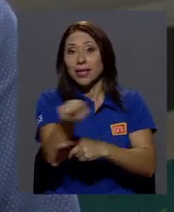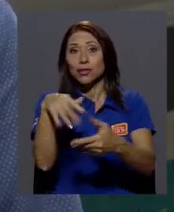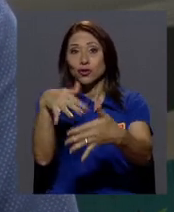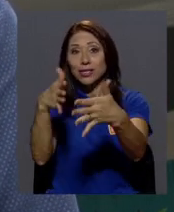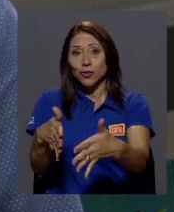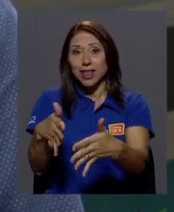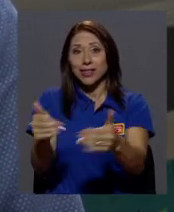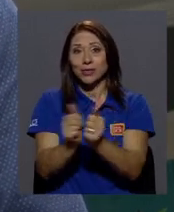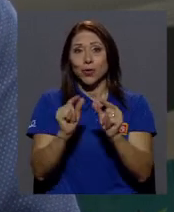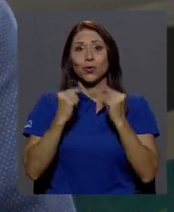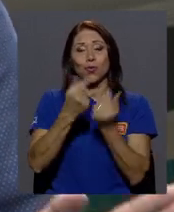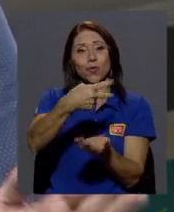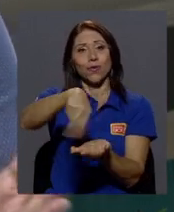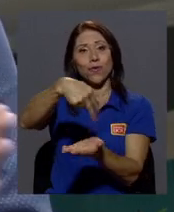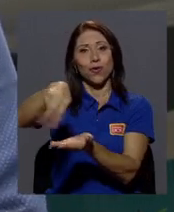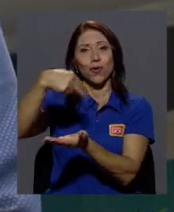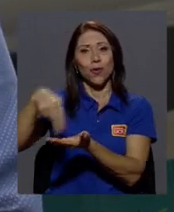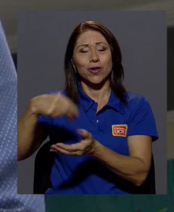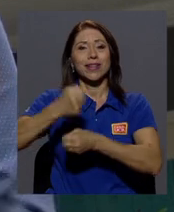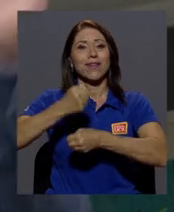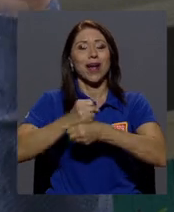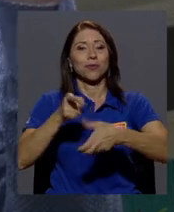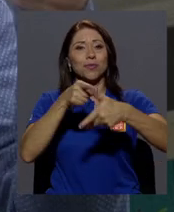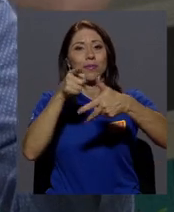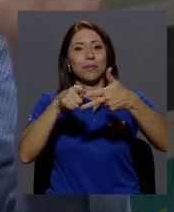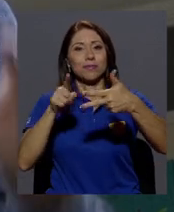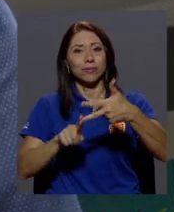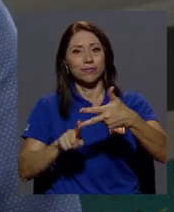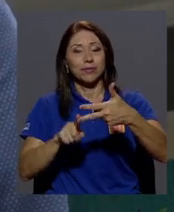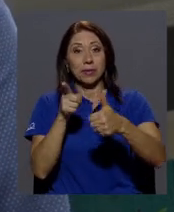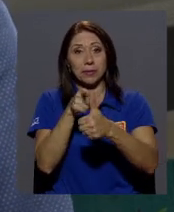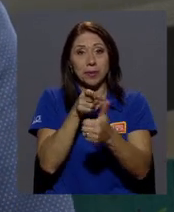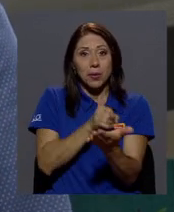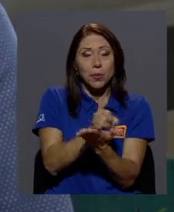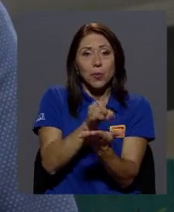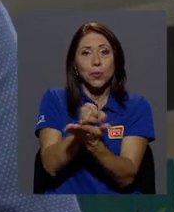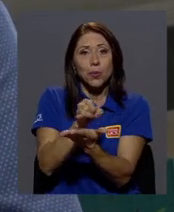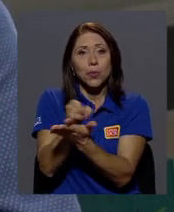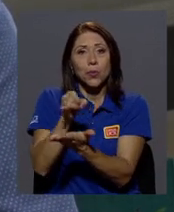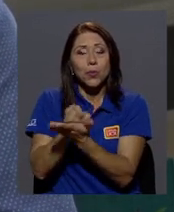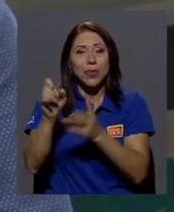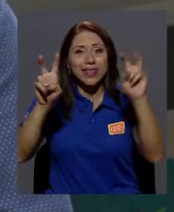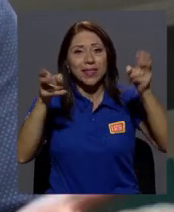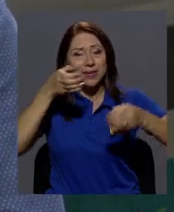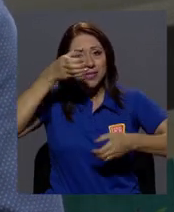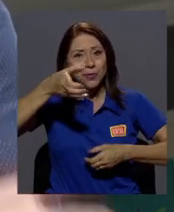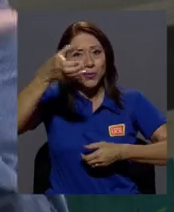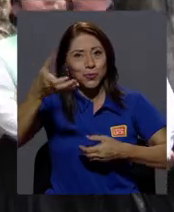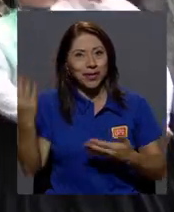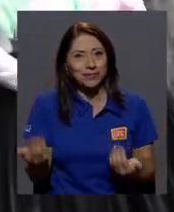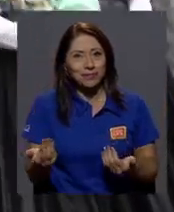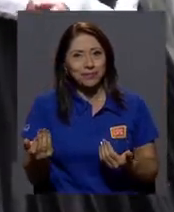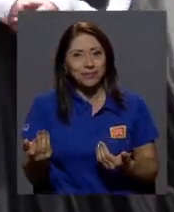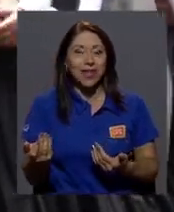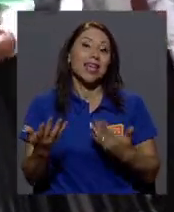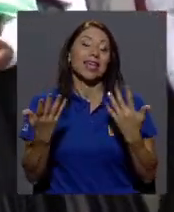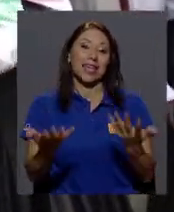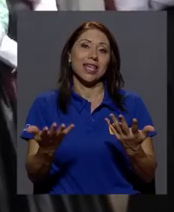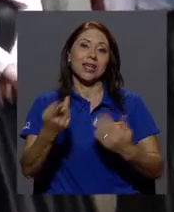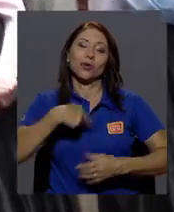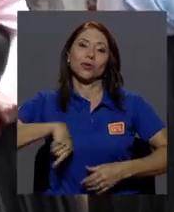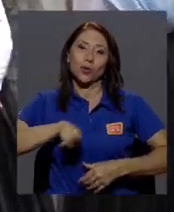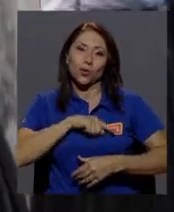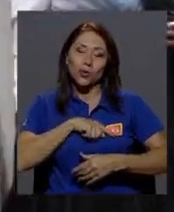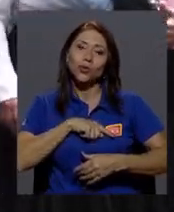grupo de folclore, pues trabajamos esos tres pilares, desarrollamos investigación sobre temas de cultura y lo llevamos